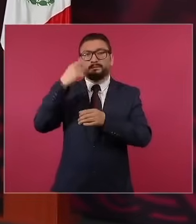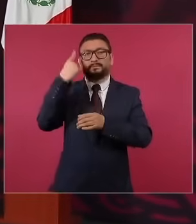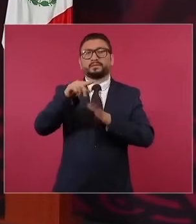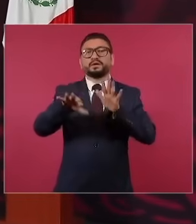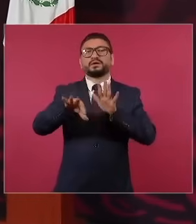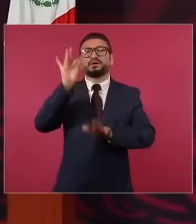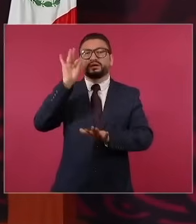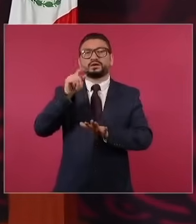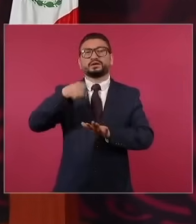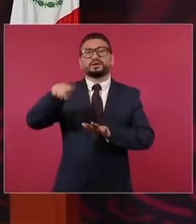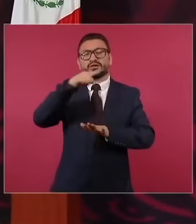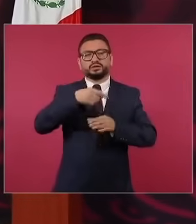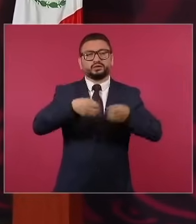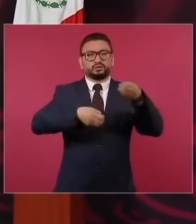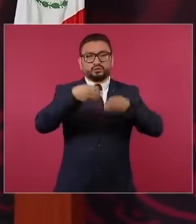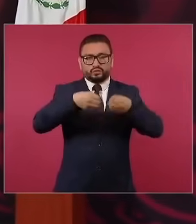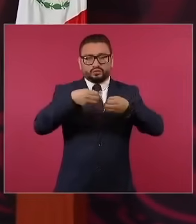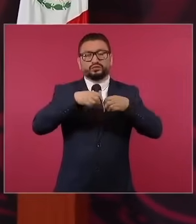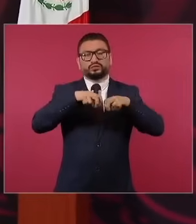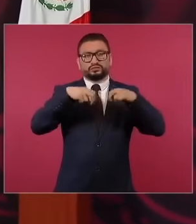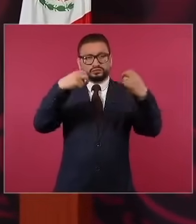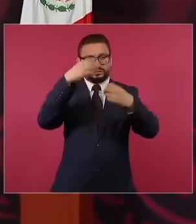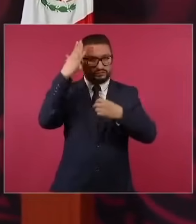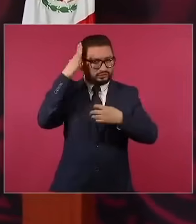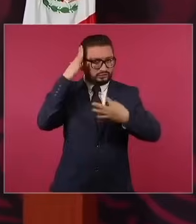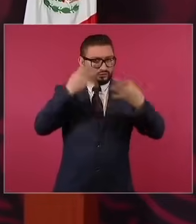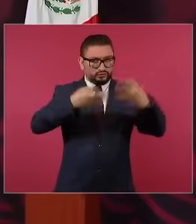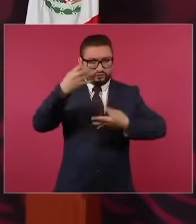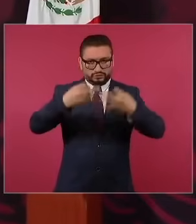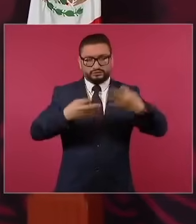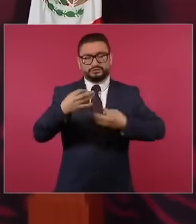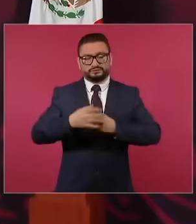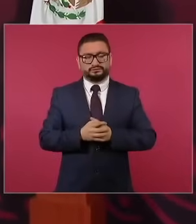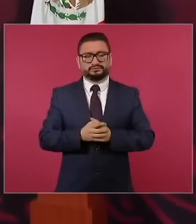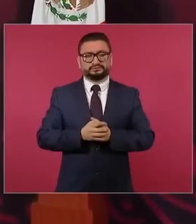a los magistrados y a los ministros.